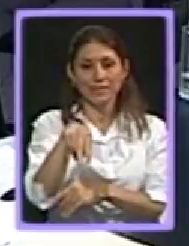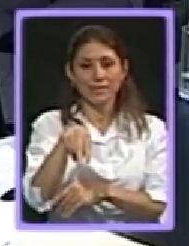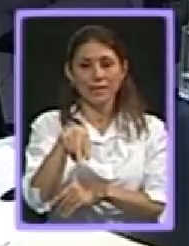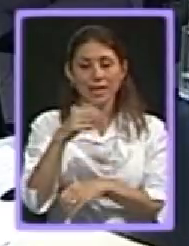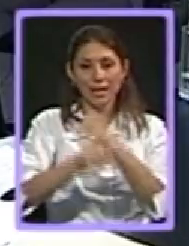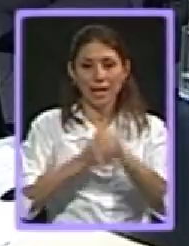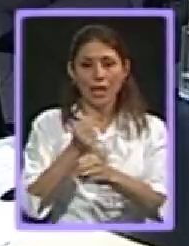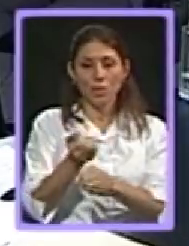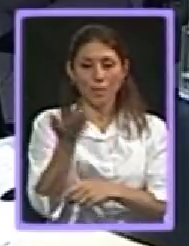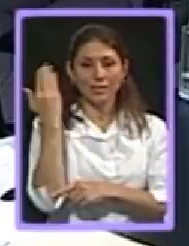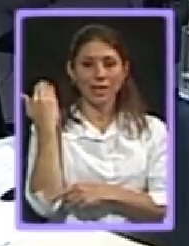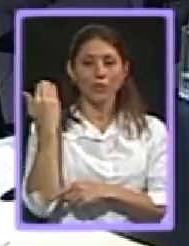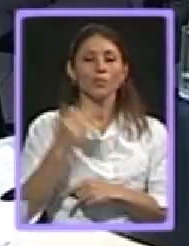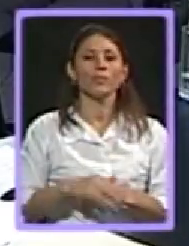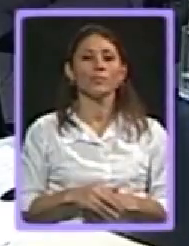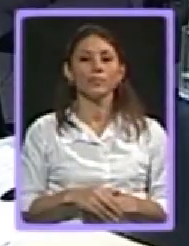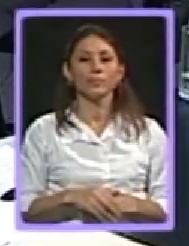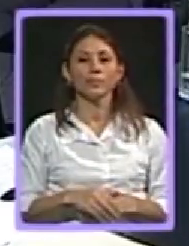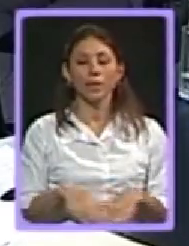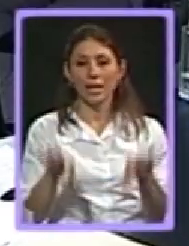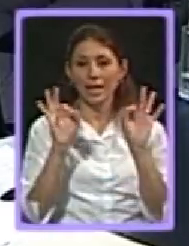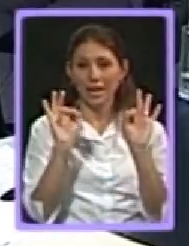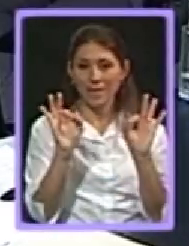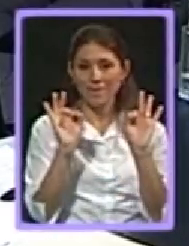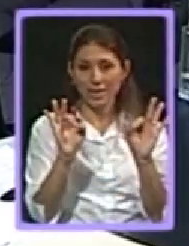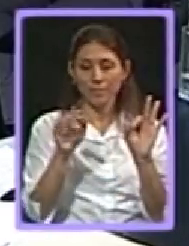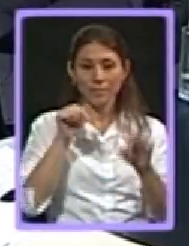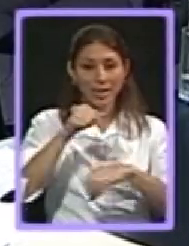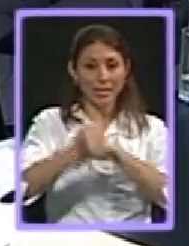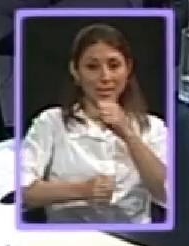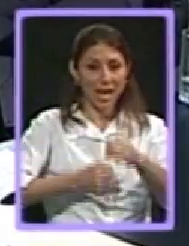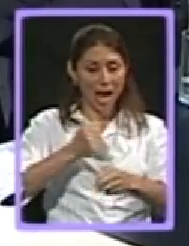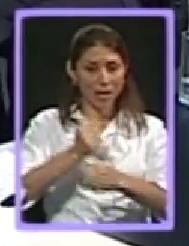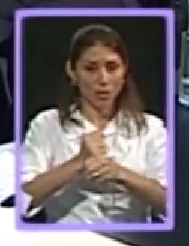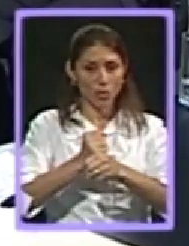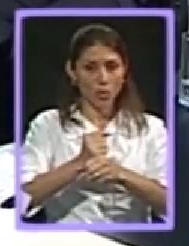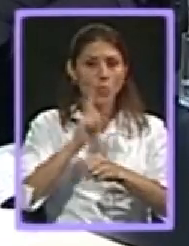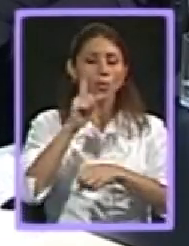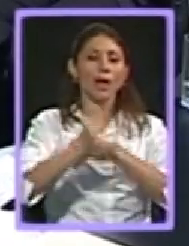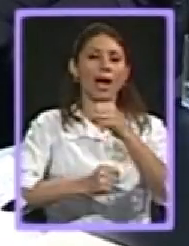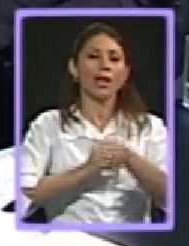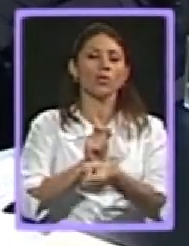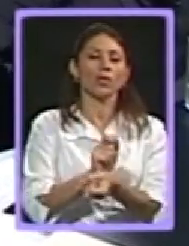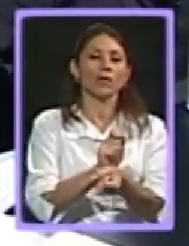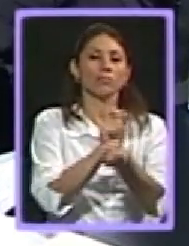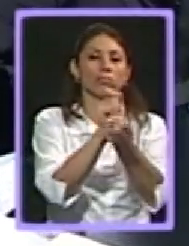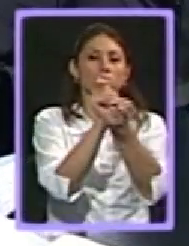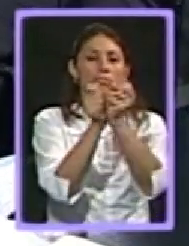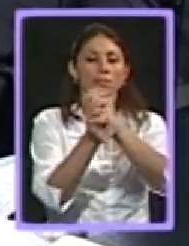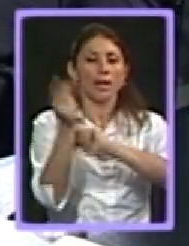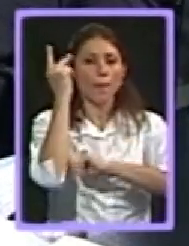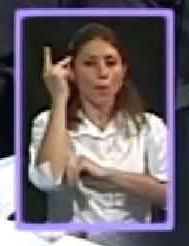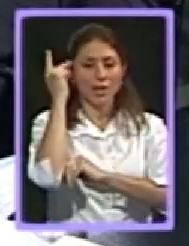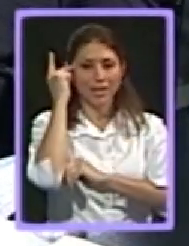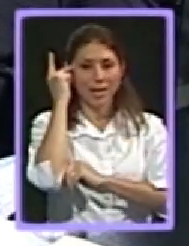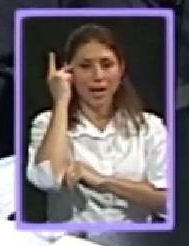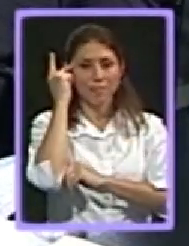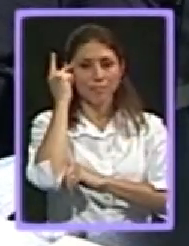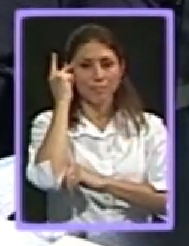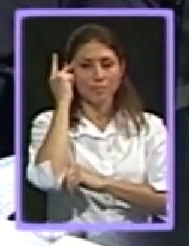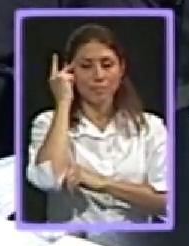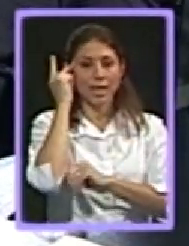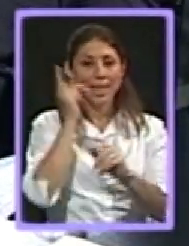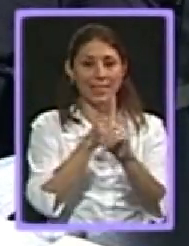Qué bien. Este año es un año de transición política y desde